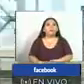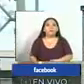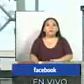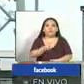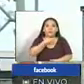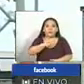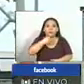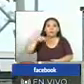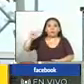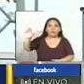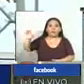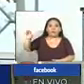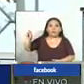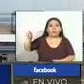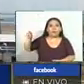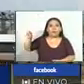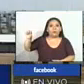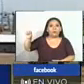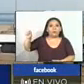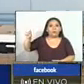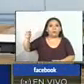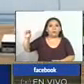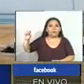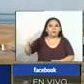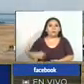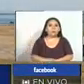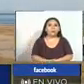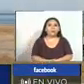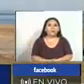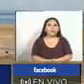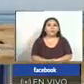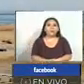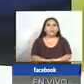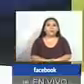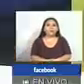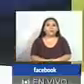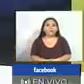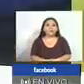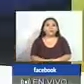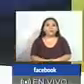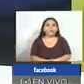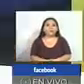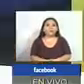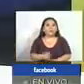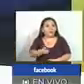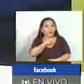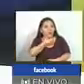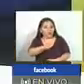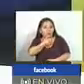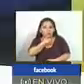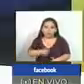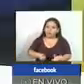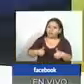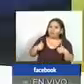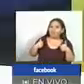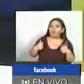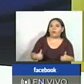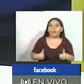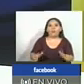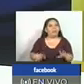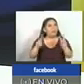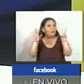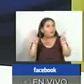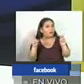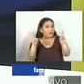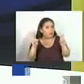es un informe para Noticiero Hechos de Ernesto Cornejo. También les tenemos una muy buena noticia con